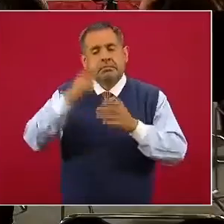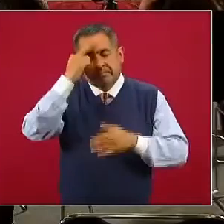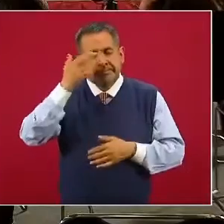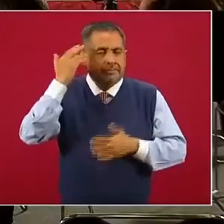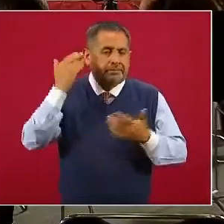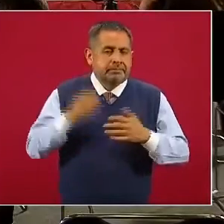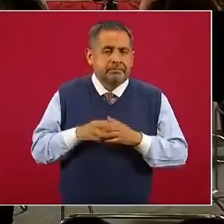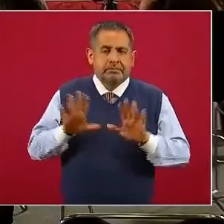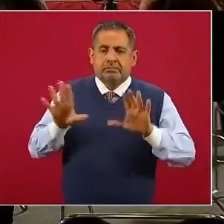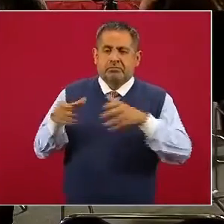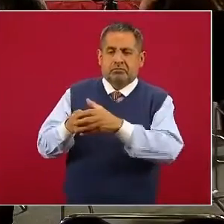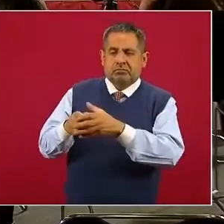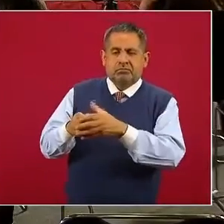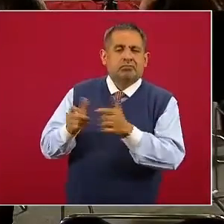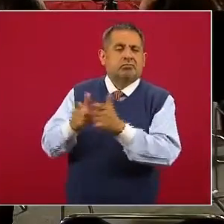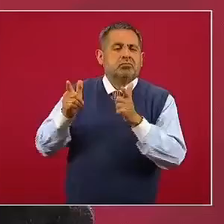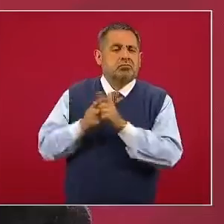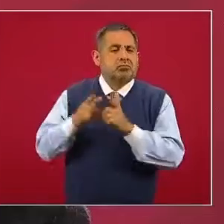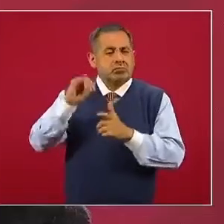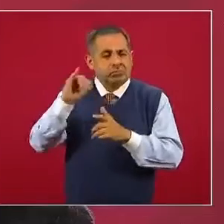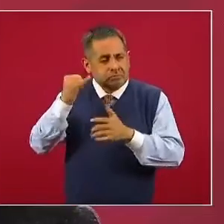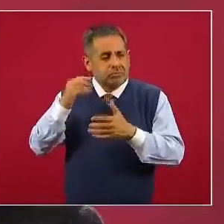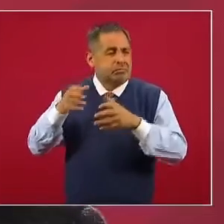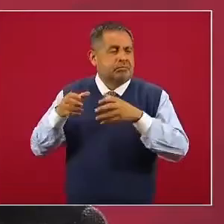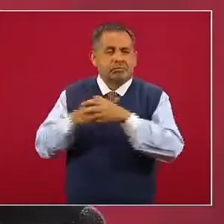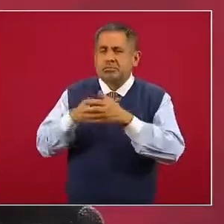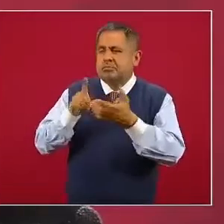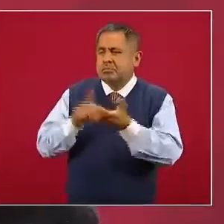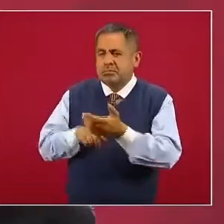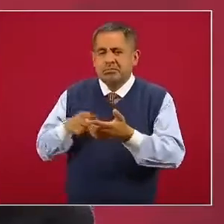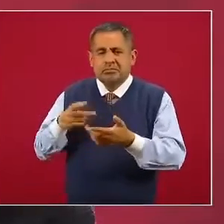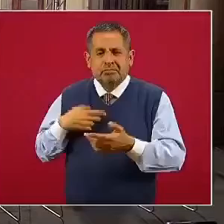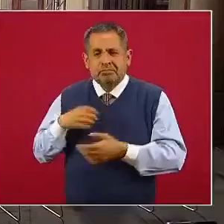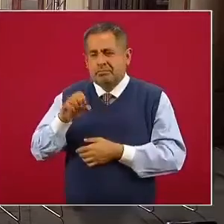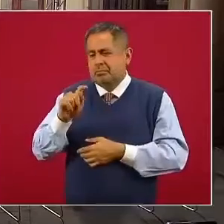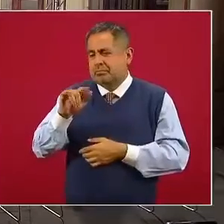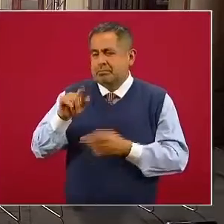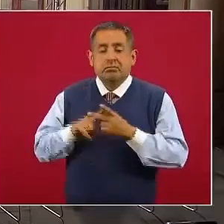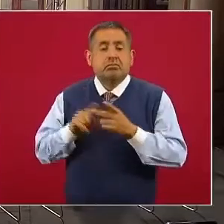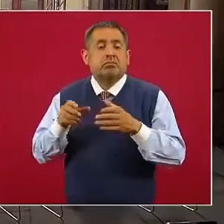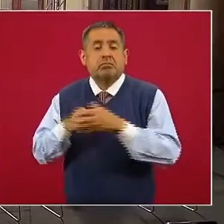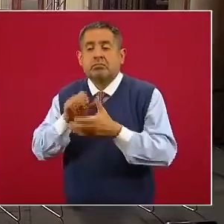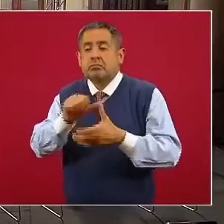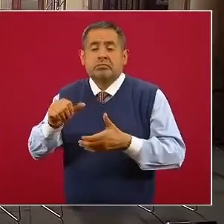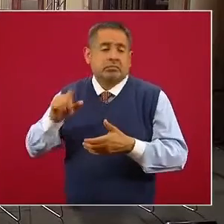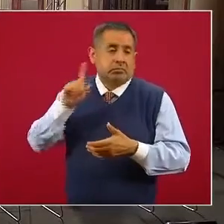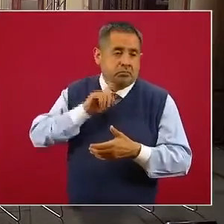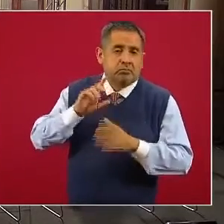a minorías étnicas, minorías nacionales, géneros,